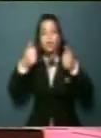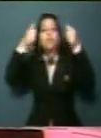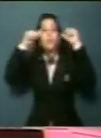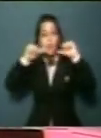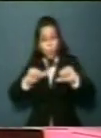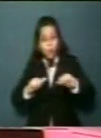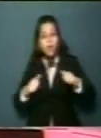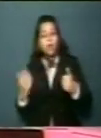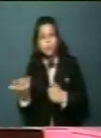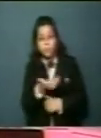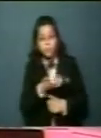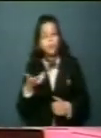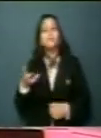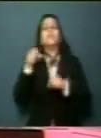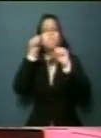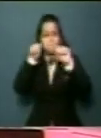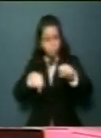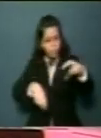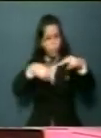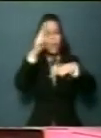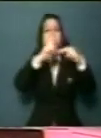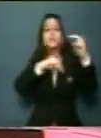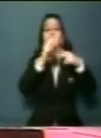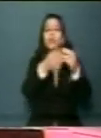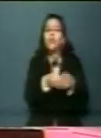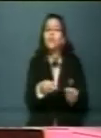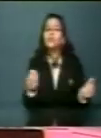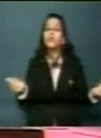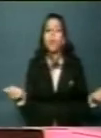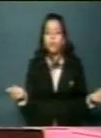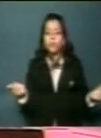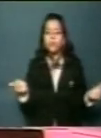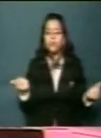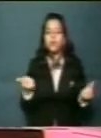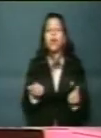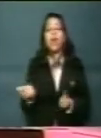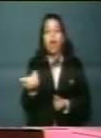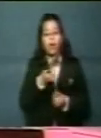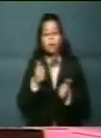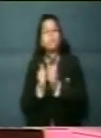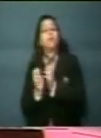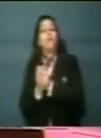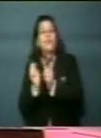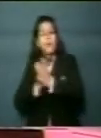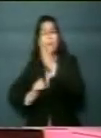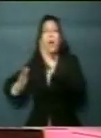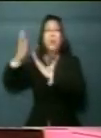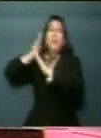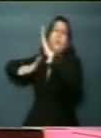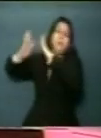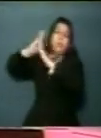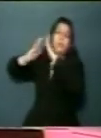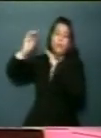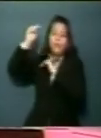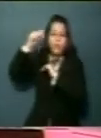lograremos entonces construir soluciones realistas a nuestros problemas históricos y